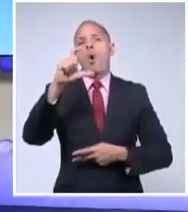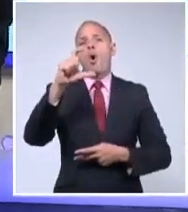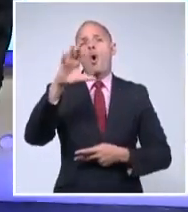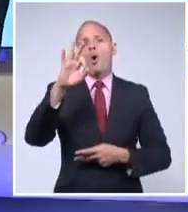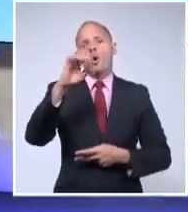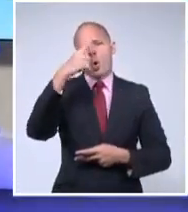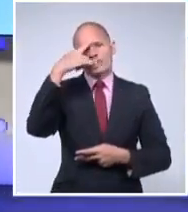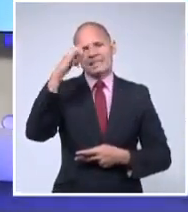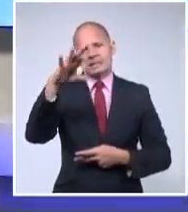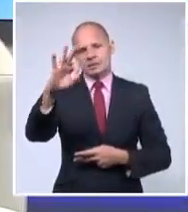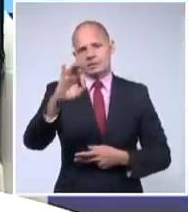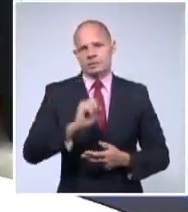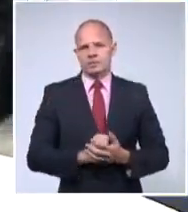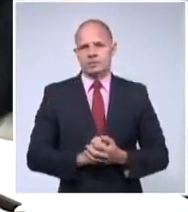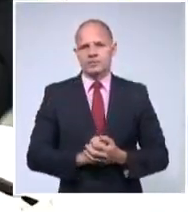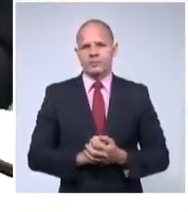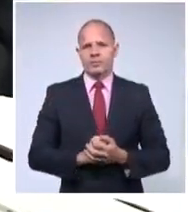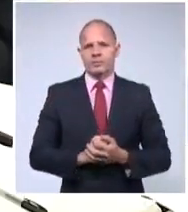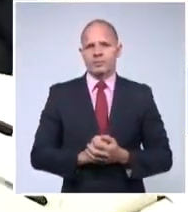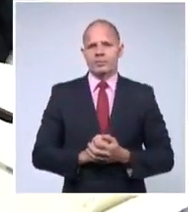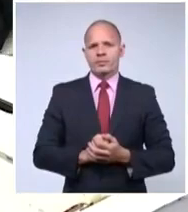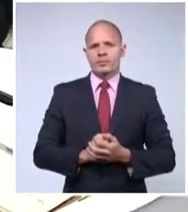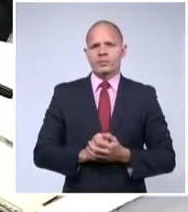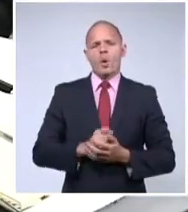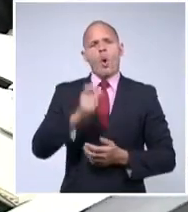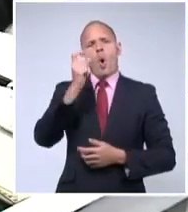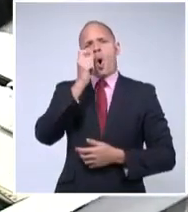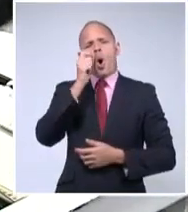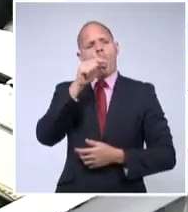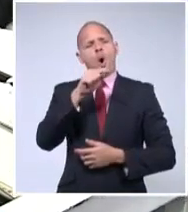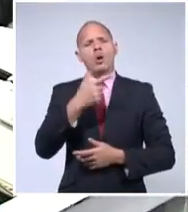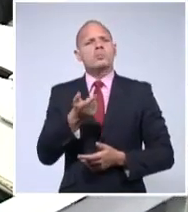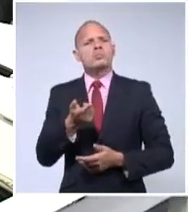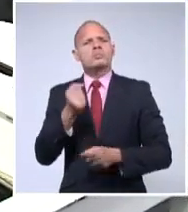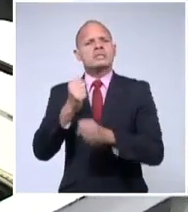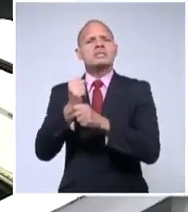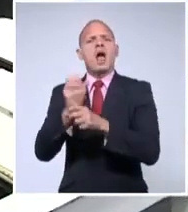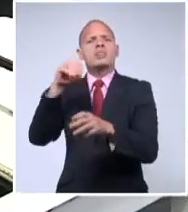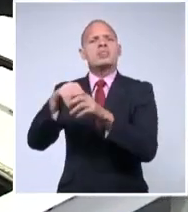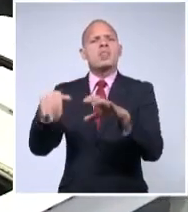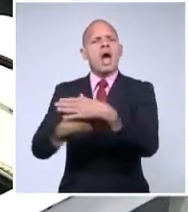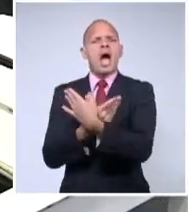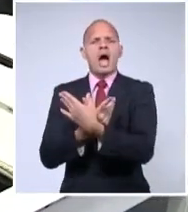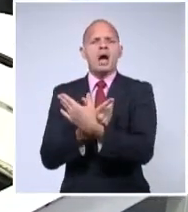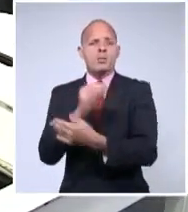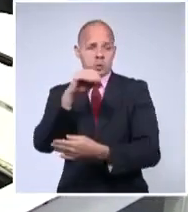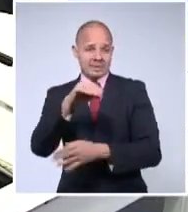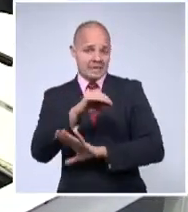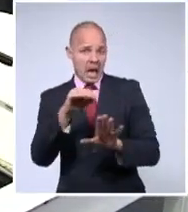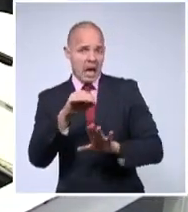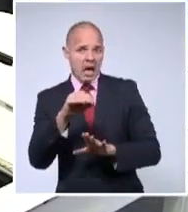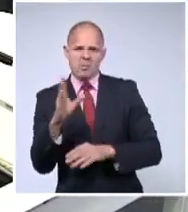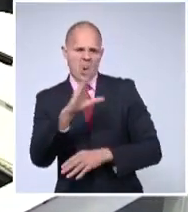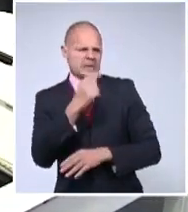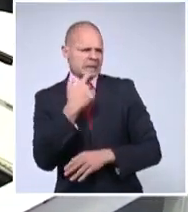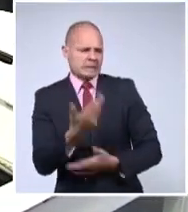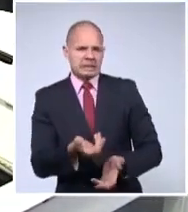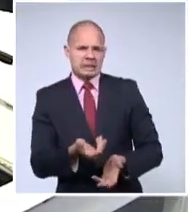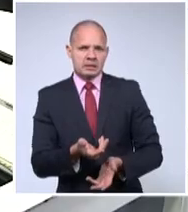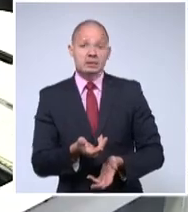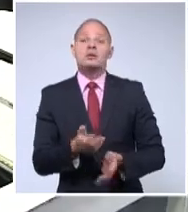¿Qué le dijo el encargado de negocios de usted? ¿De qué hablaron? Bueno, el encargado de negocios, efectivamente, como se dice en la nota,